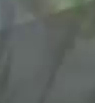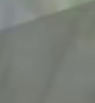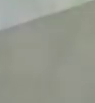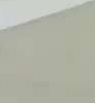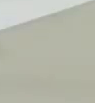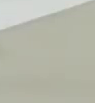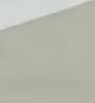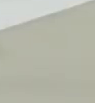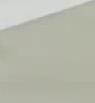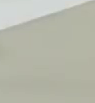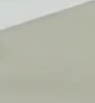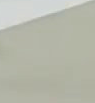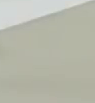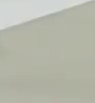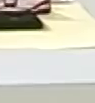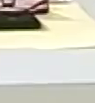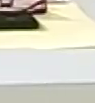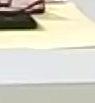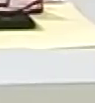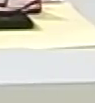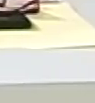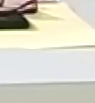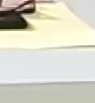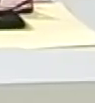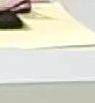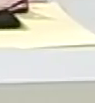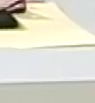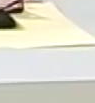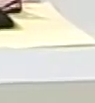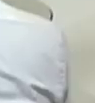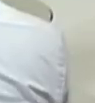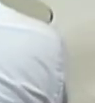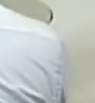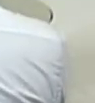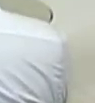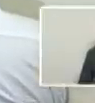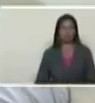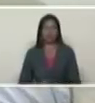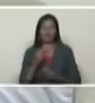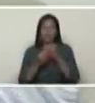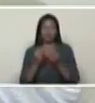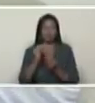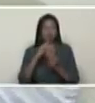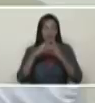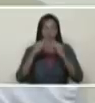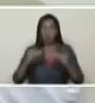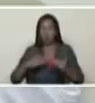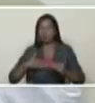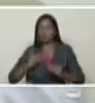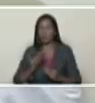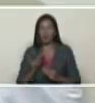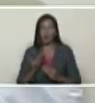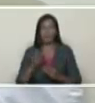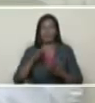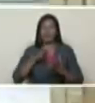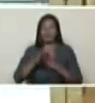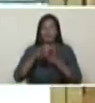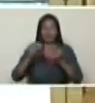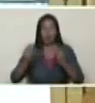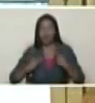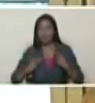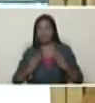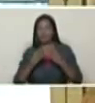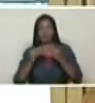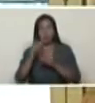tratamiento, para garantizar mi vida. Hay que hacer todo lo posible y lo imposible para garantizar la vida de todos